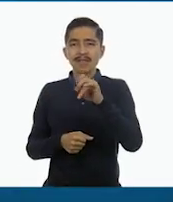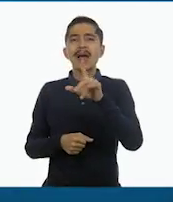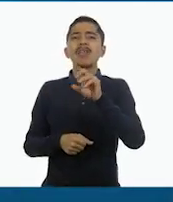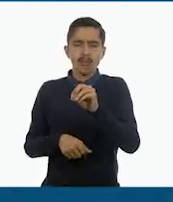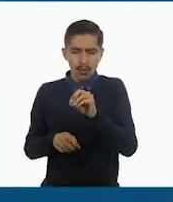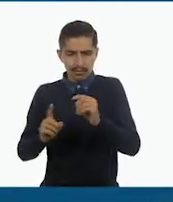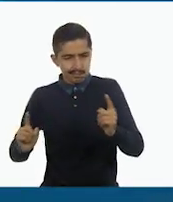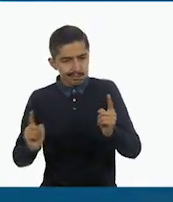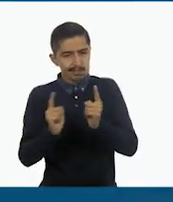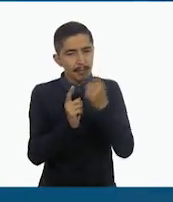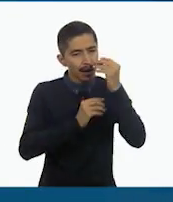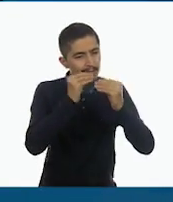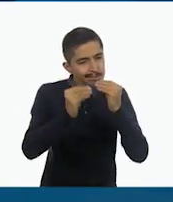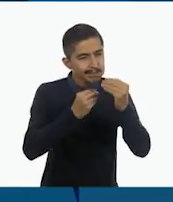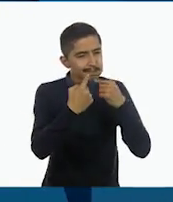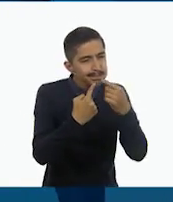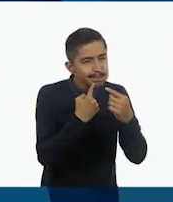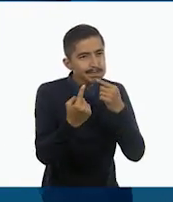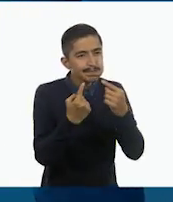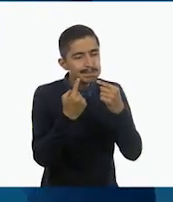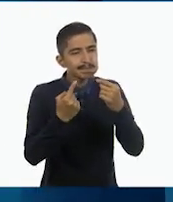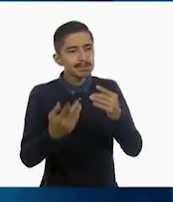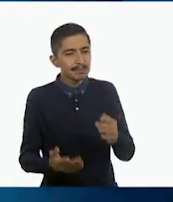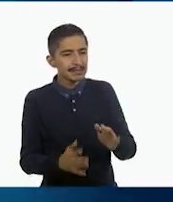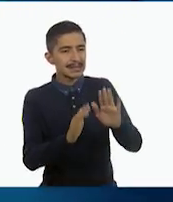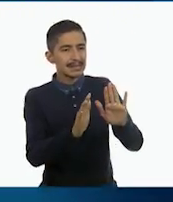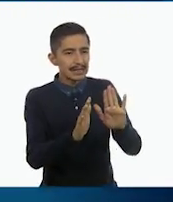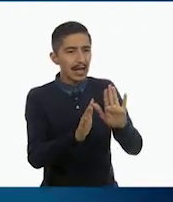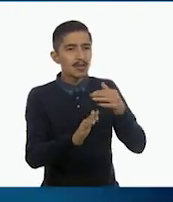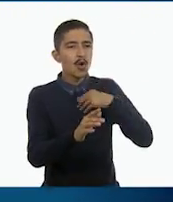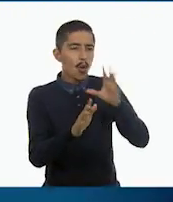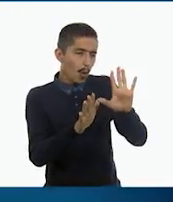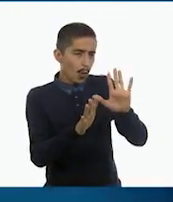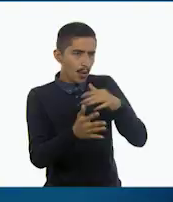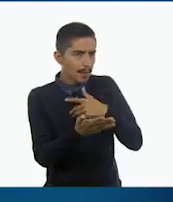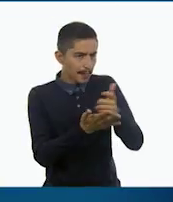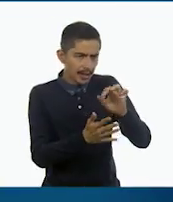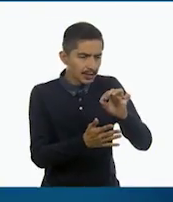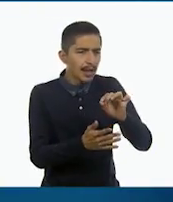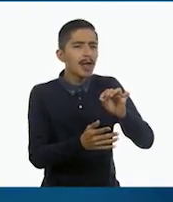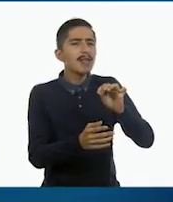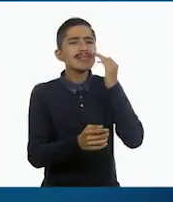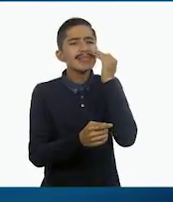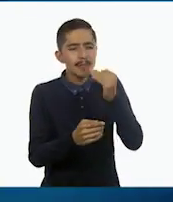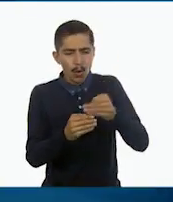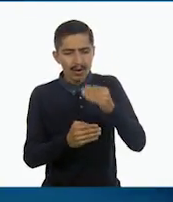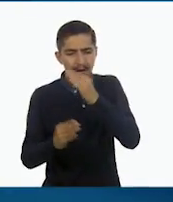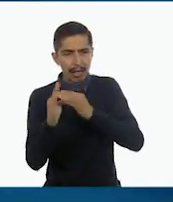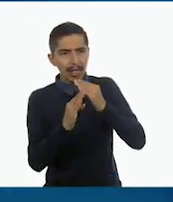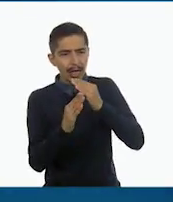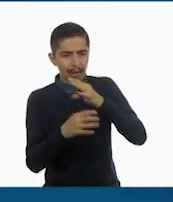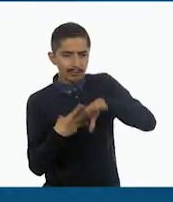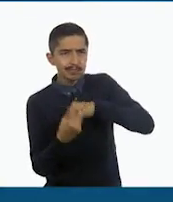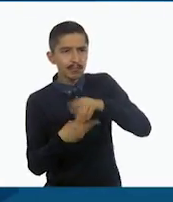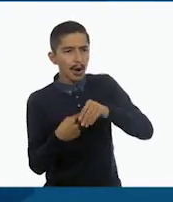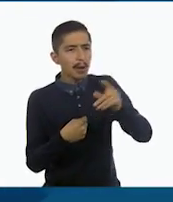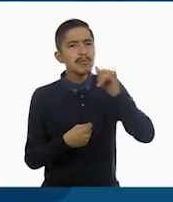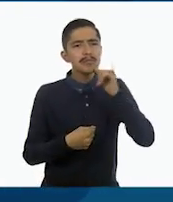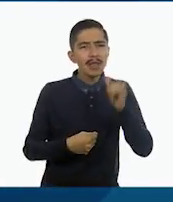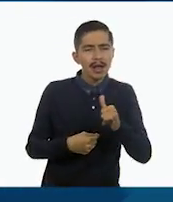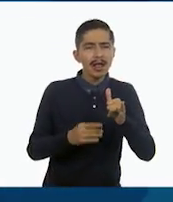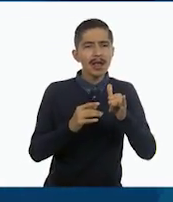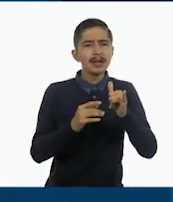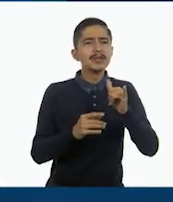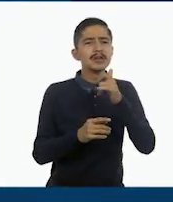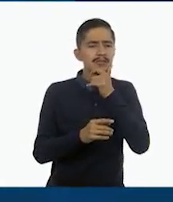los intervencionistas, argumentando que la suspensión es solo temporal. España e Inglaterra aceptan, pero